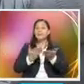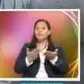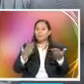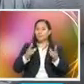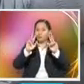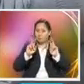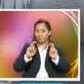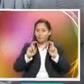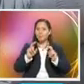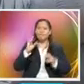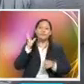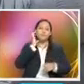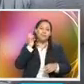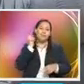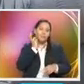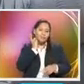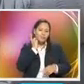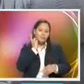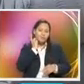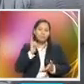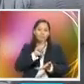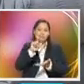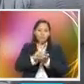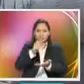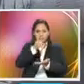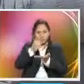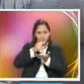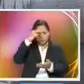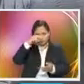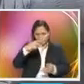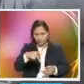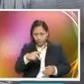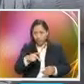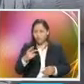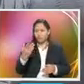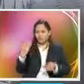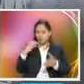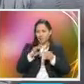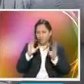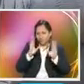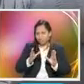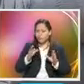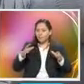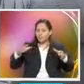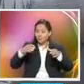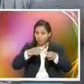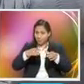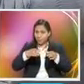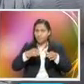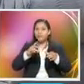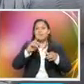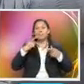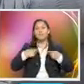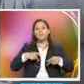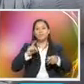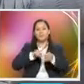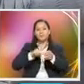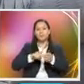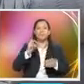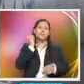tema de la Asamblea Constituyente de la Ciudad de México. Como bien lo comentaba, esto va a estar conformado por 100